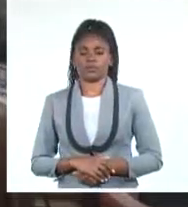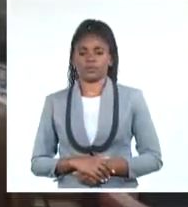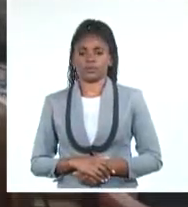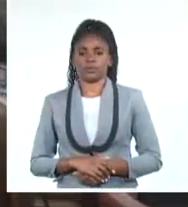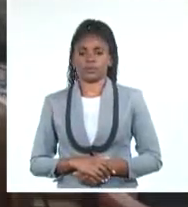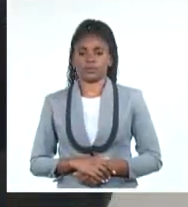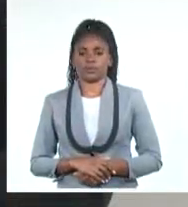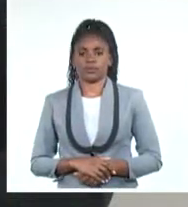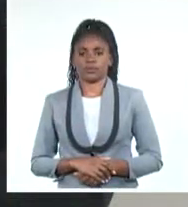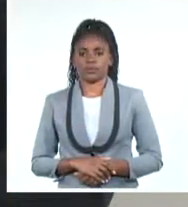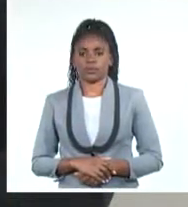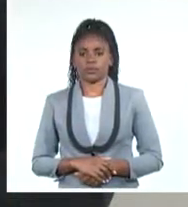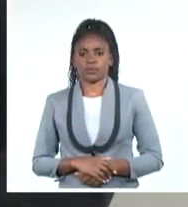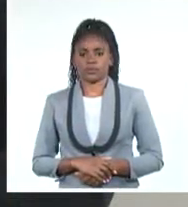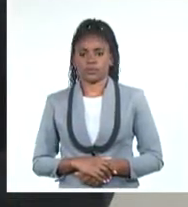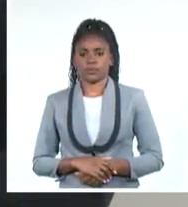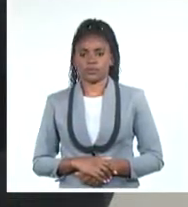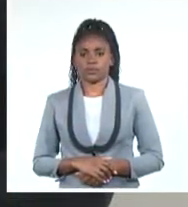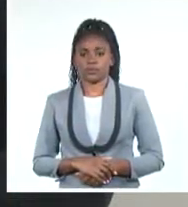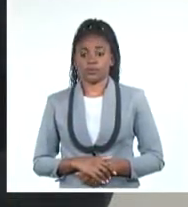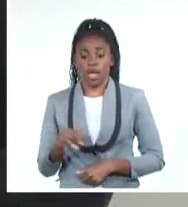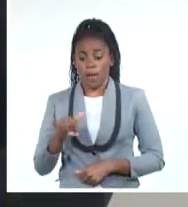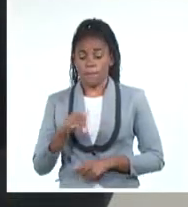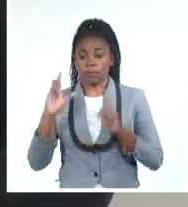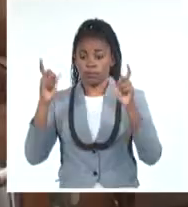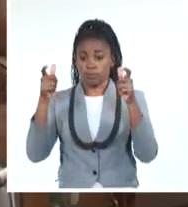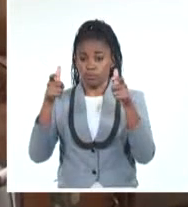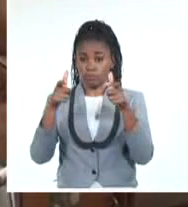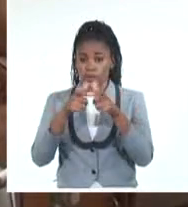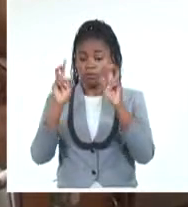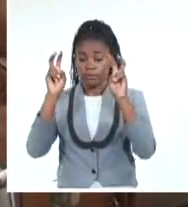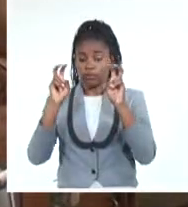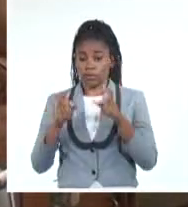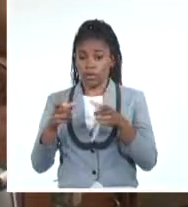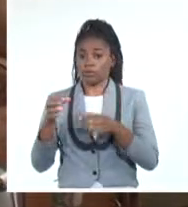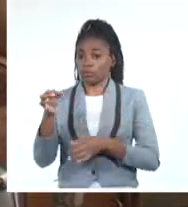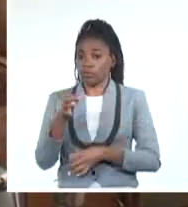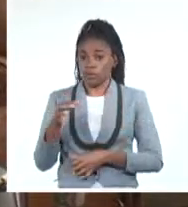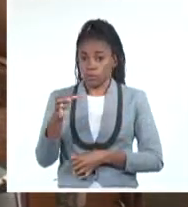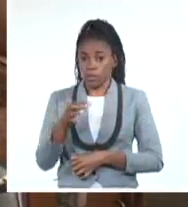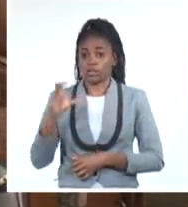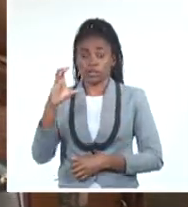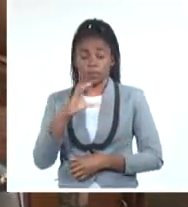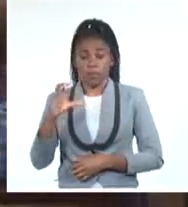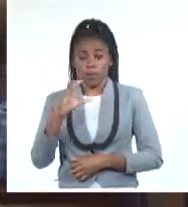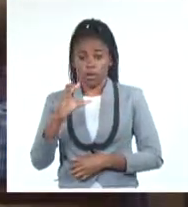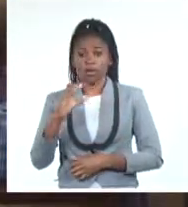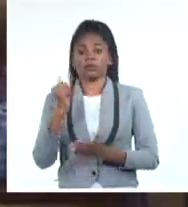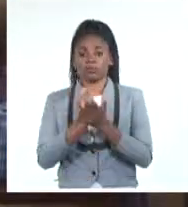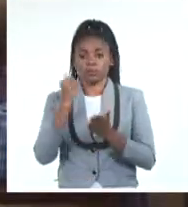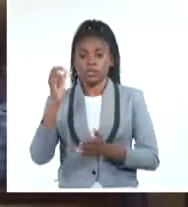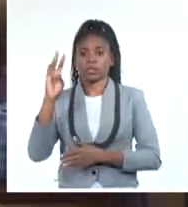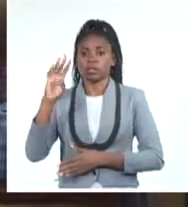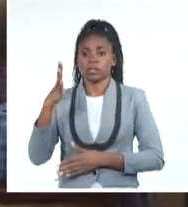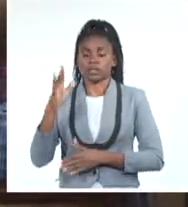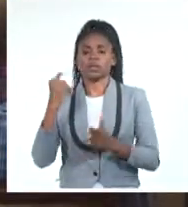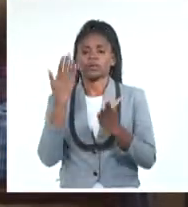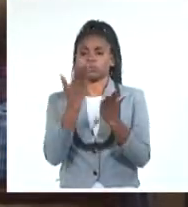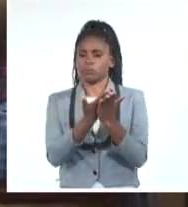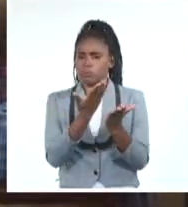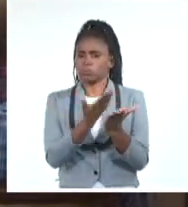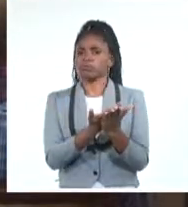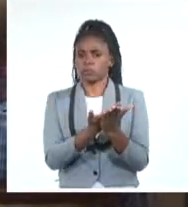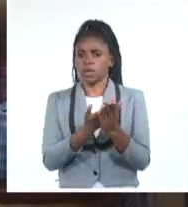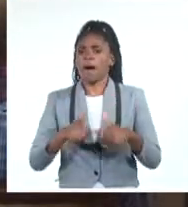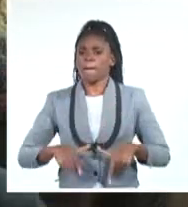en sesión extraordinaria las tres asambleas municipales del poder Popular de Camagüey aprobaron las 35 propuestas a precandidatos